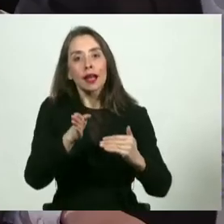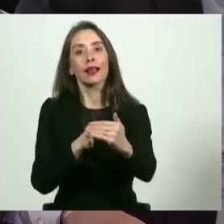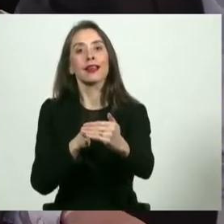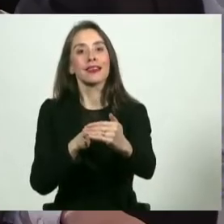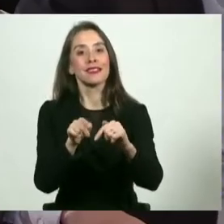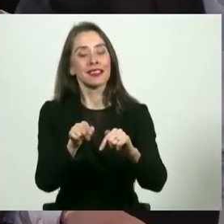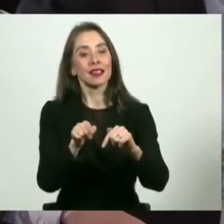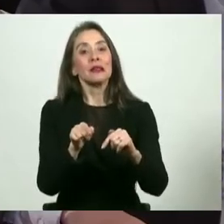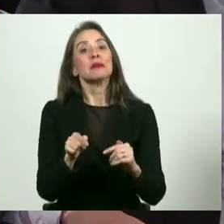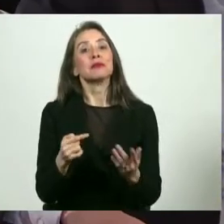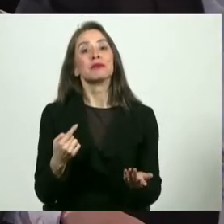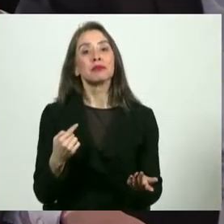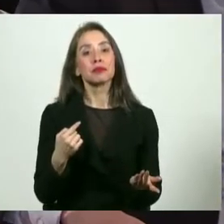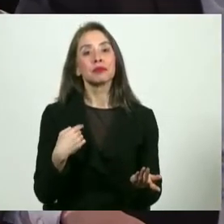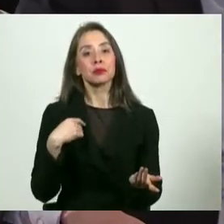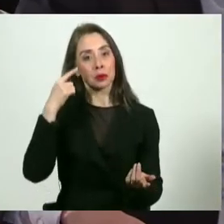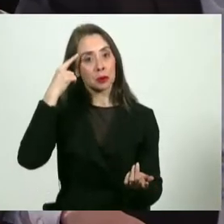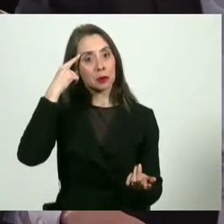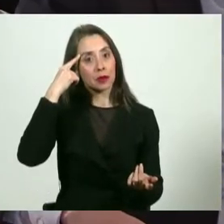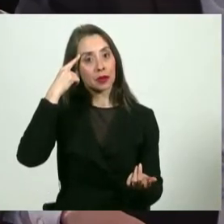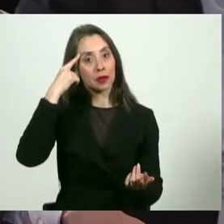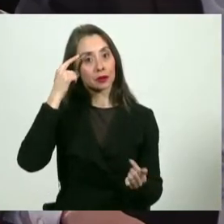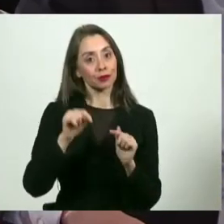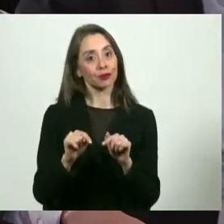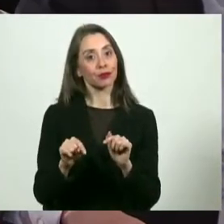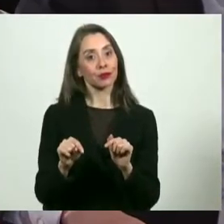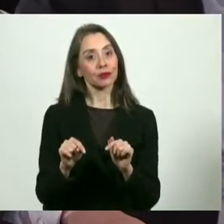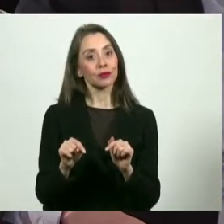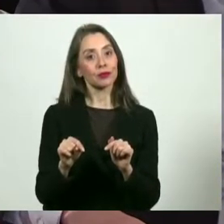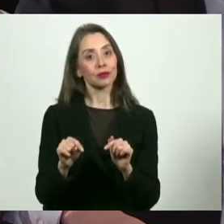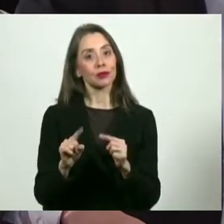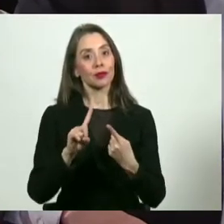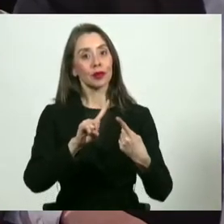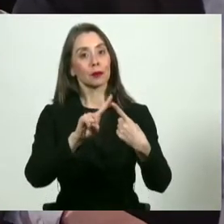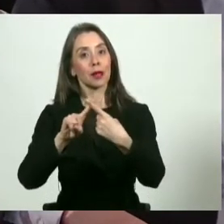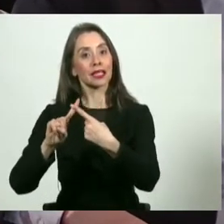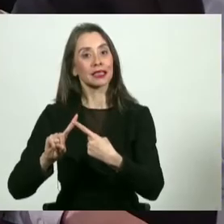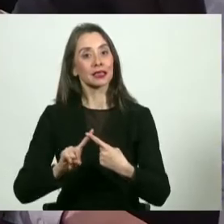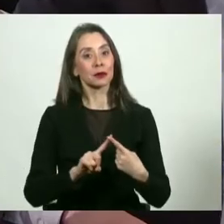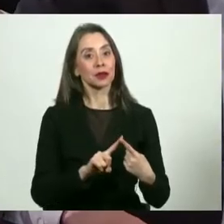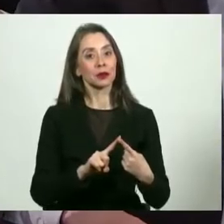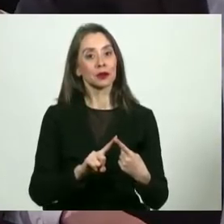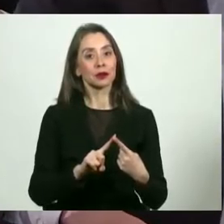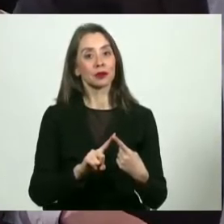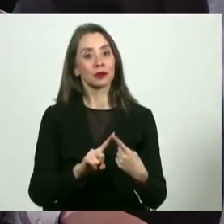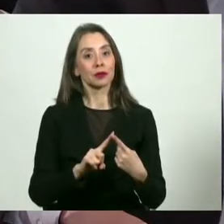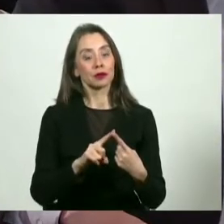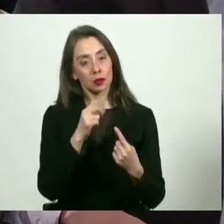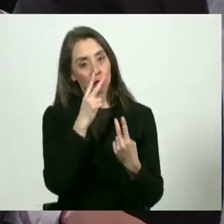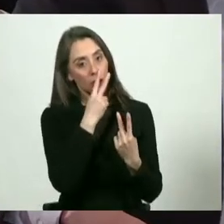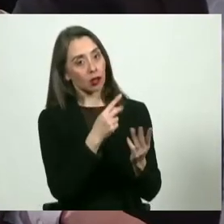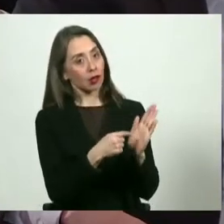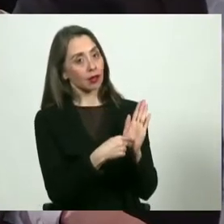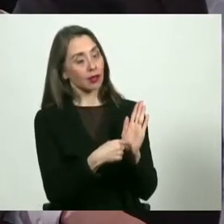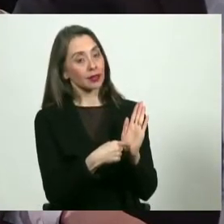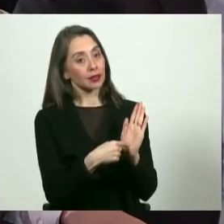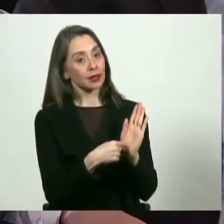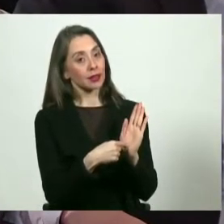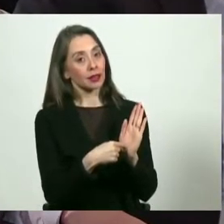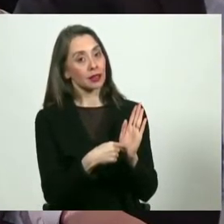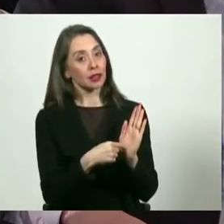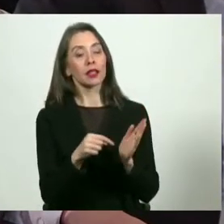sentido. Yo creo que lo que se ha dado acá de la participación da cuenta que fue